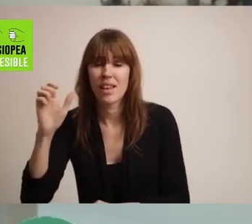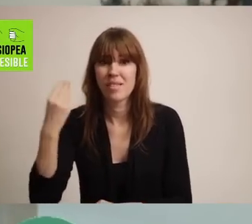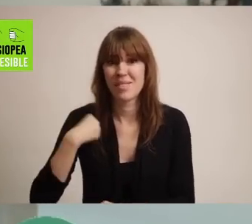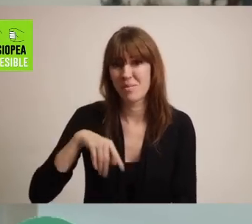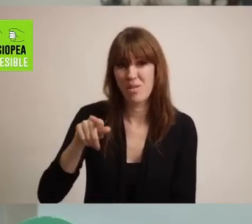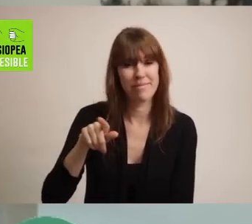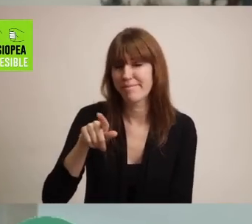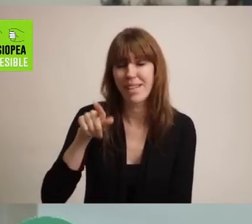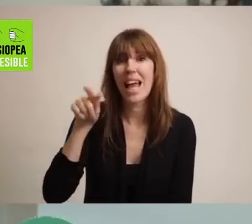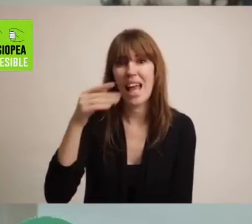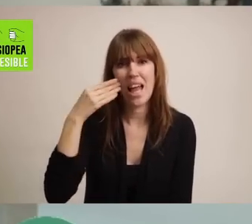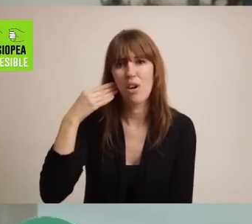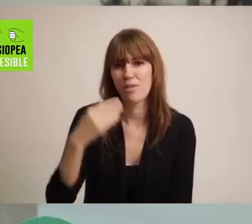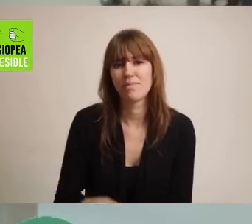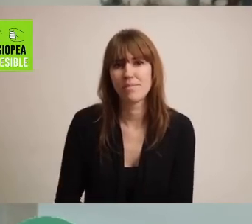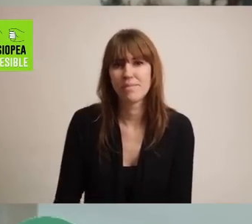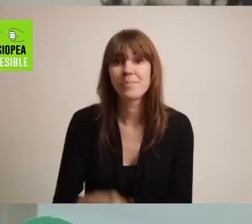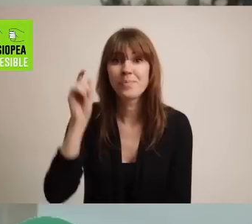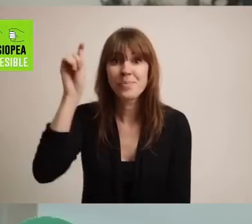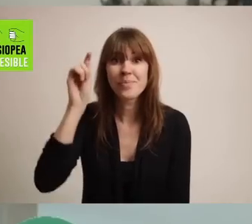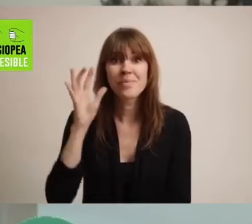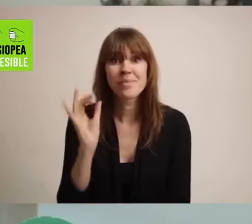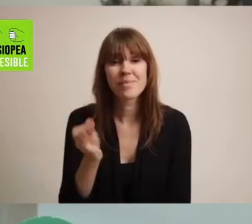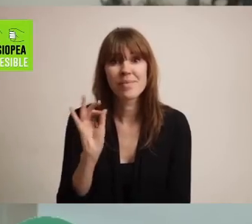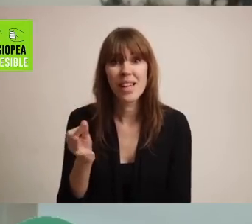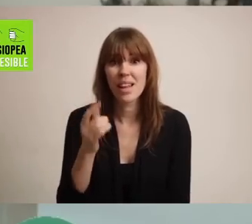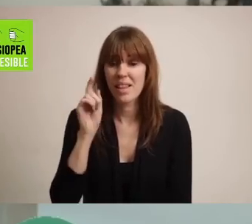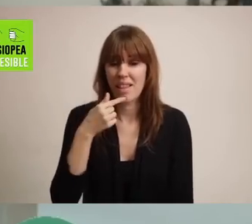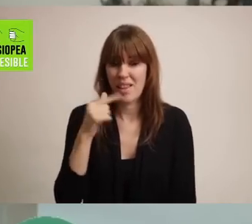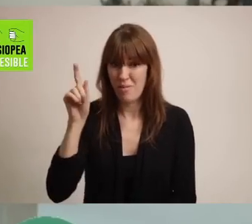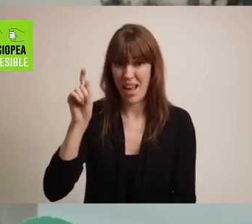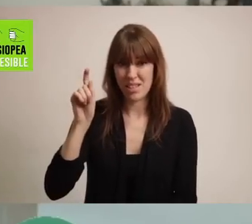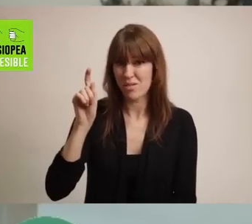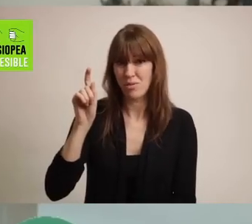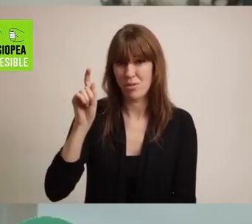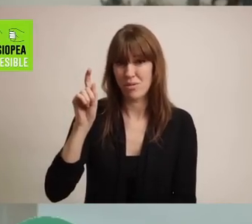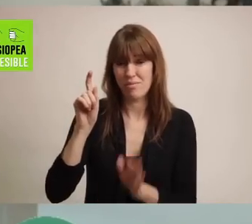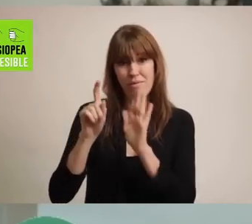Eso es ego. El verdadero maestro no se lo considera.